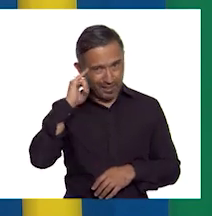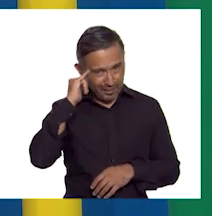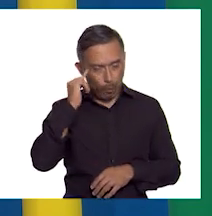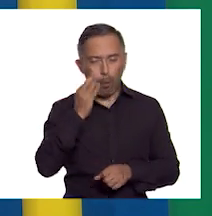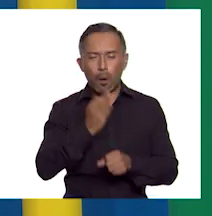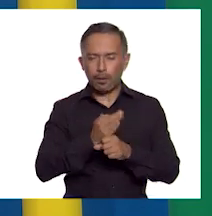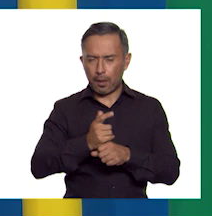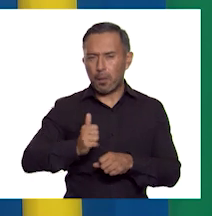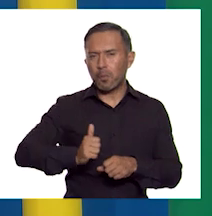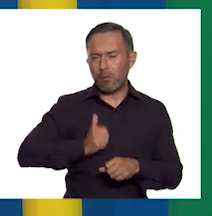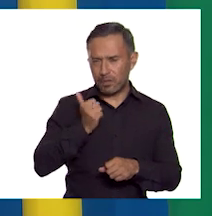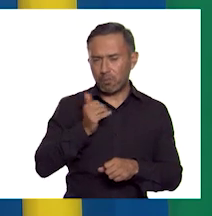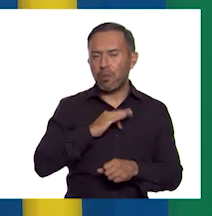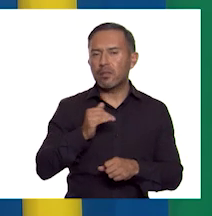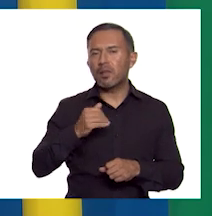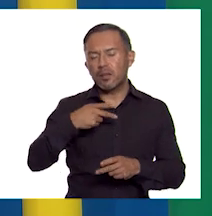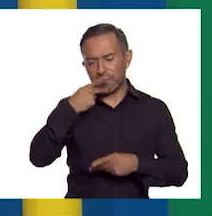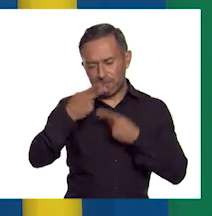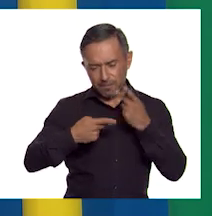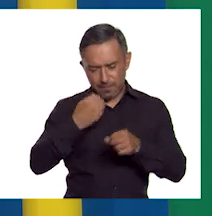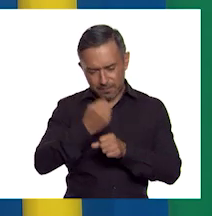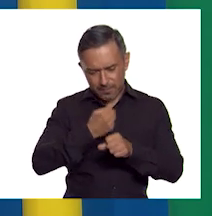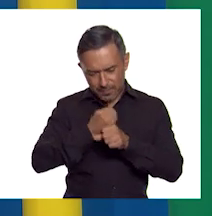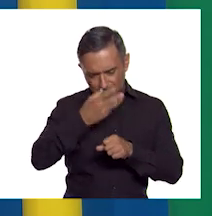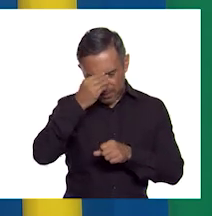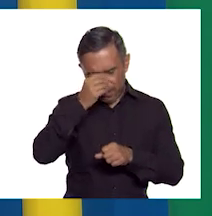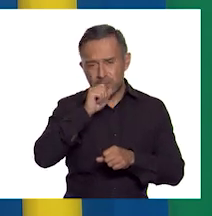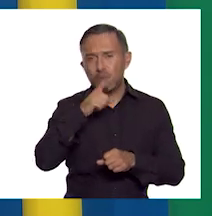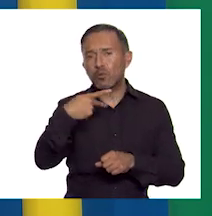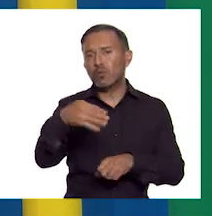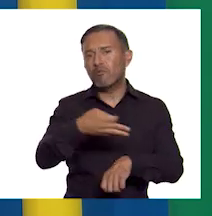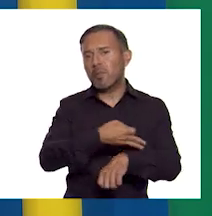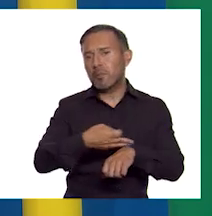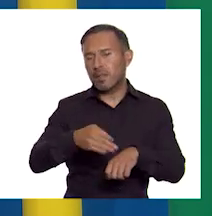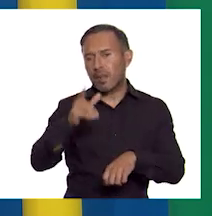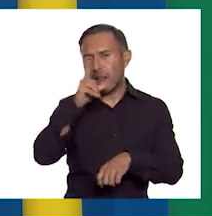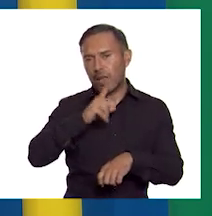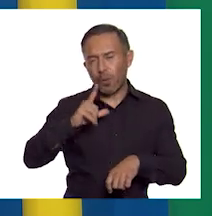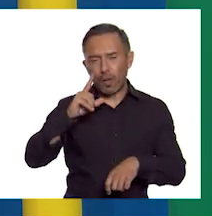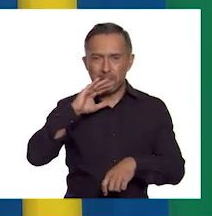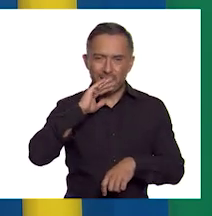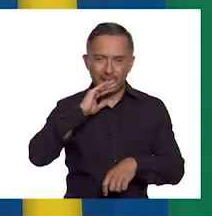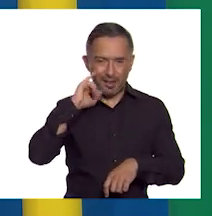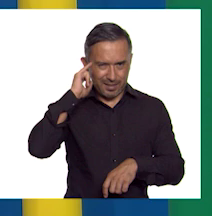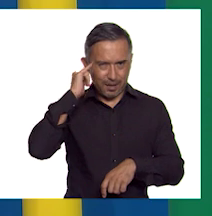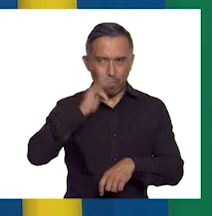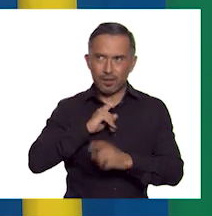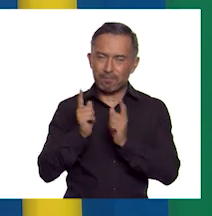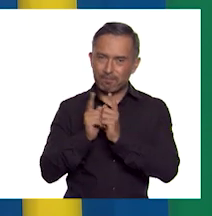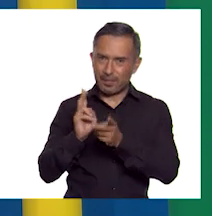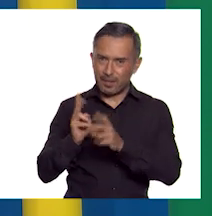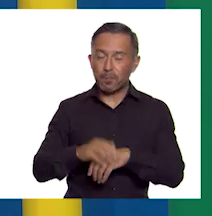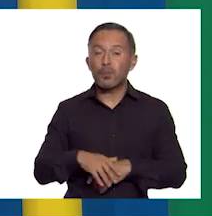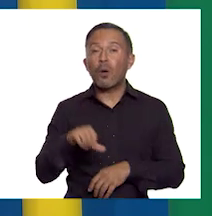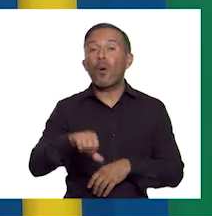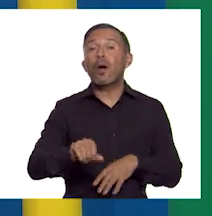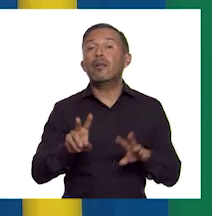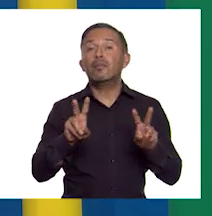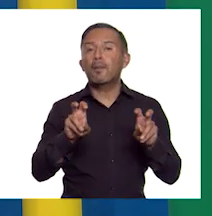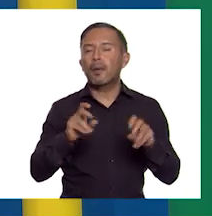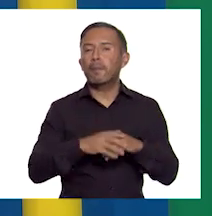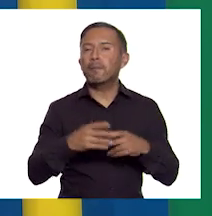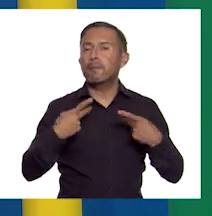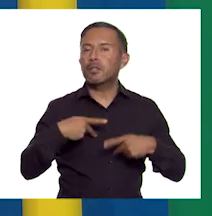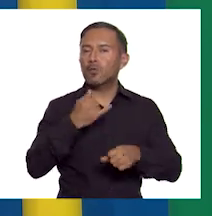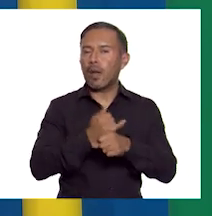este momento para practicarla y platica con tu familia en tu lengua materna. Por hoy hemos terminado con Comparemos personajes